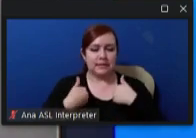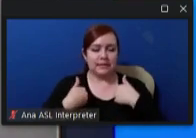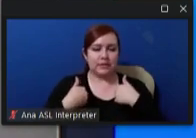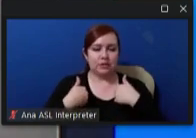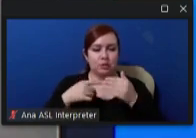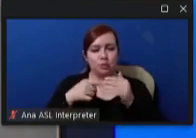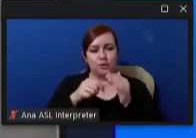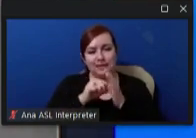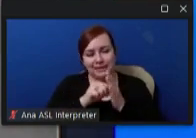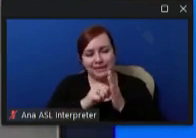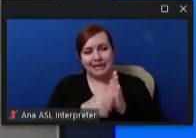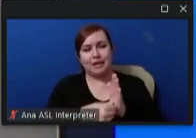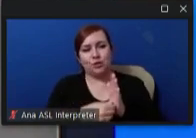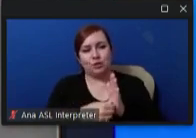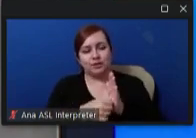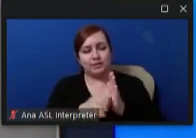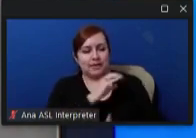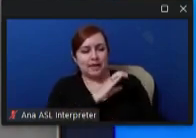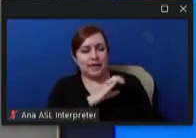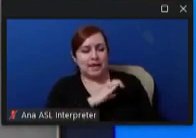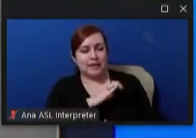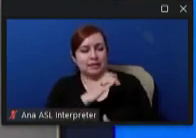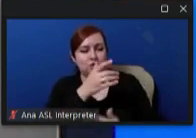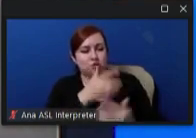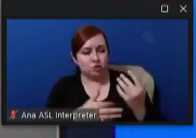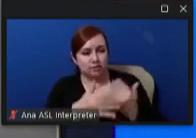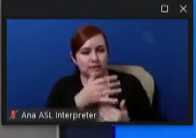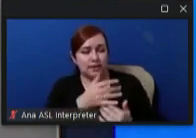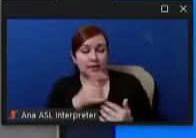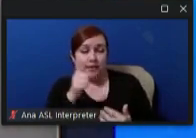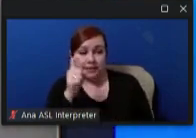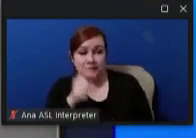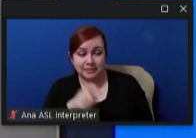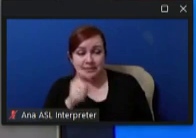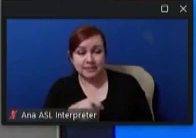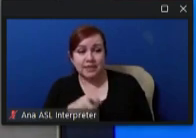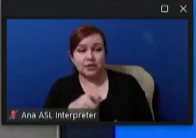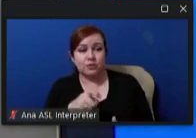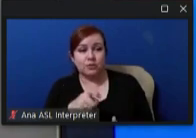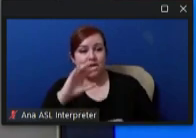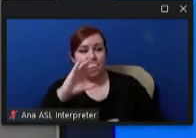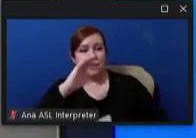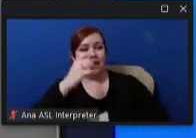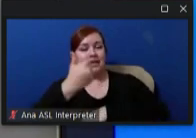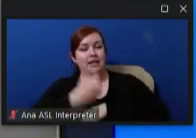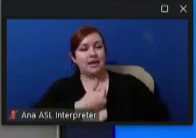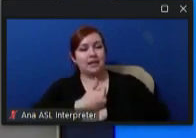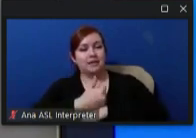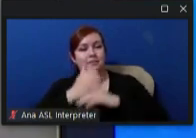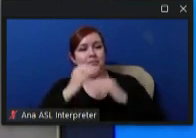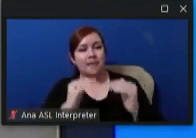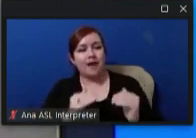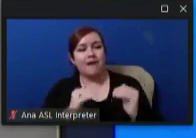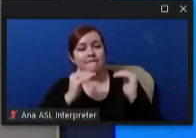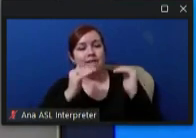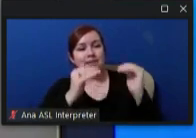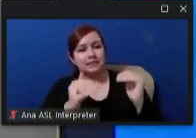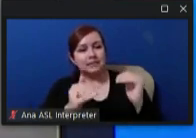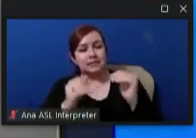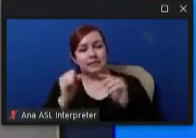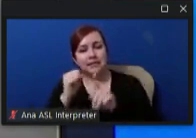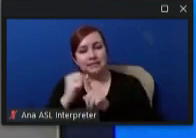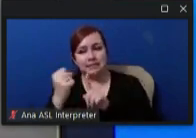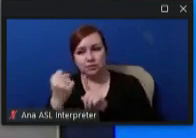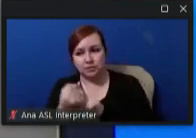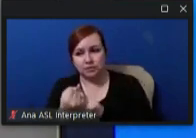carácter social que es necesario generar avances y situaciones de desigualdad que es